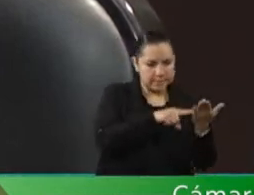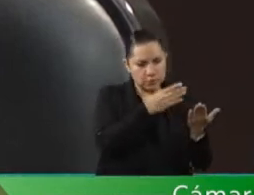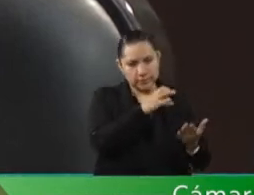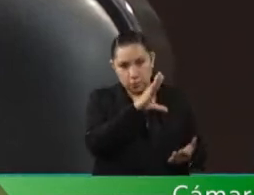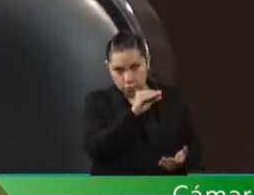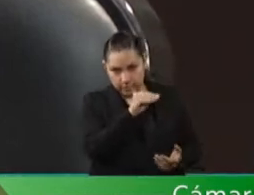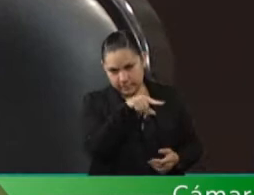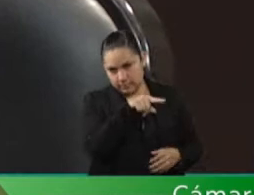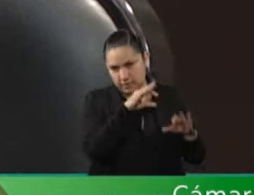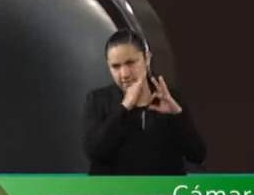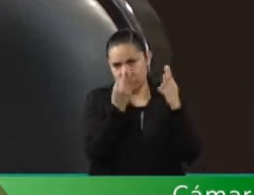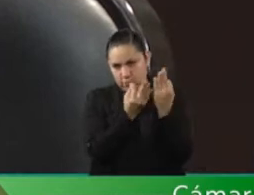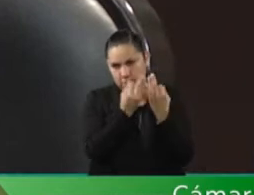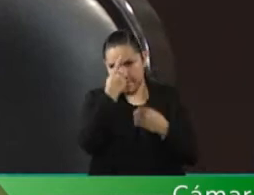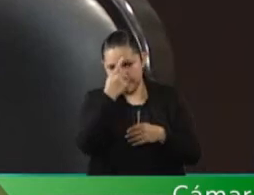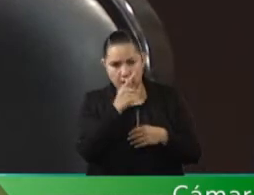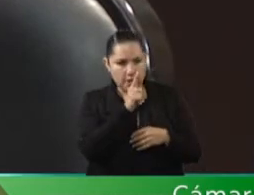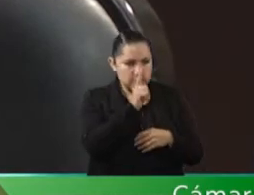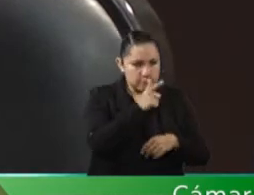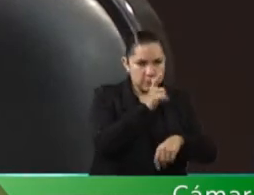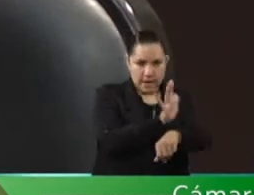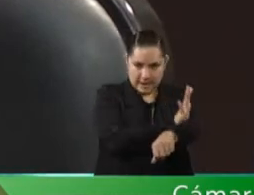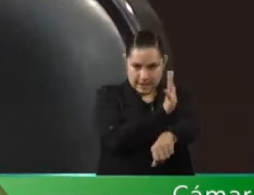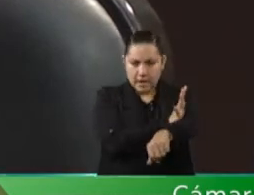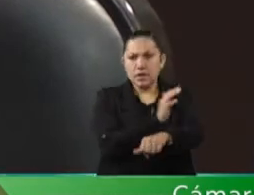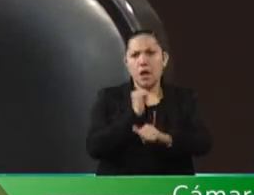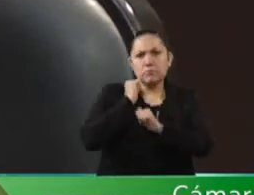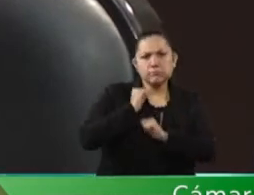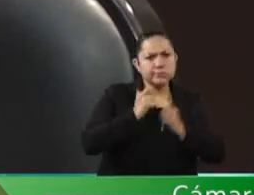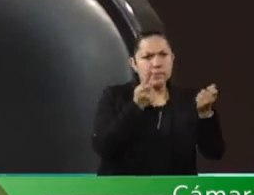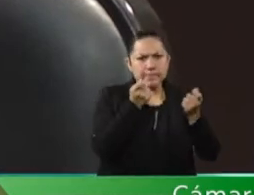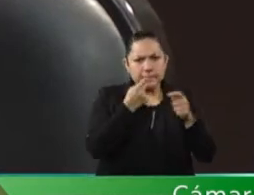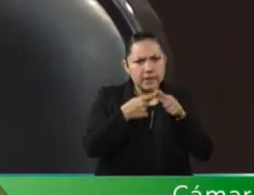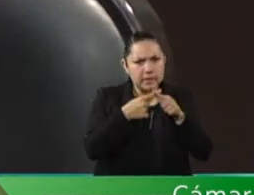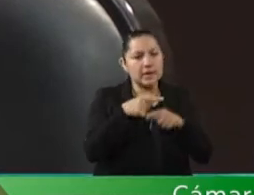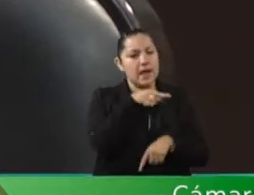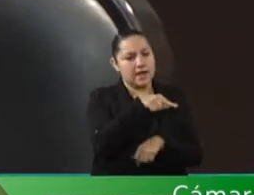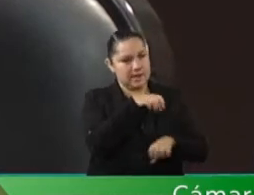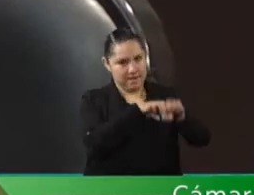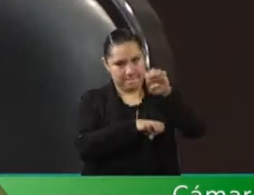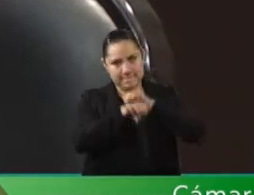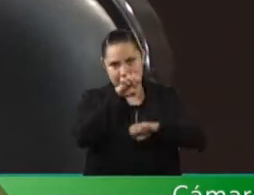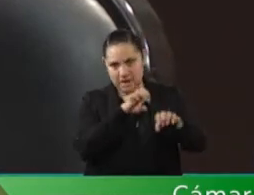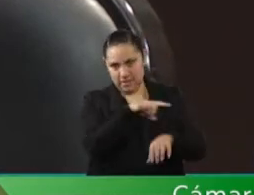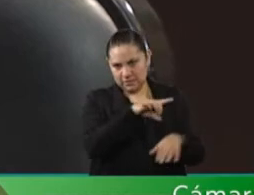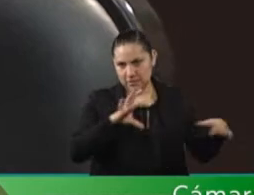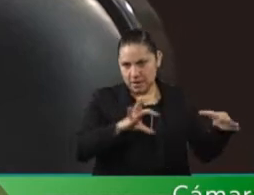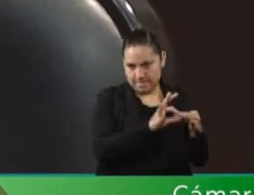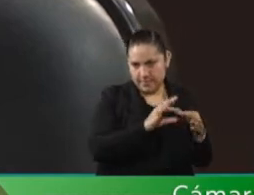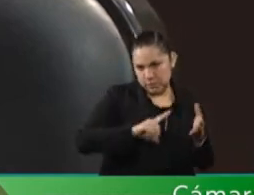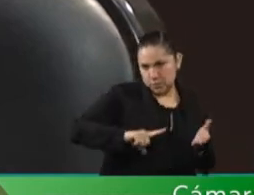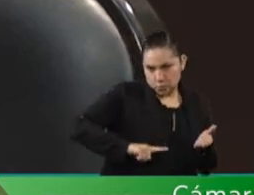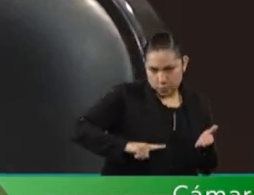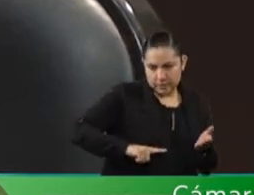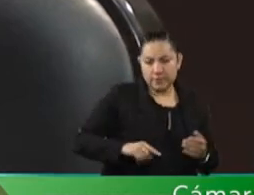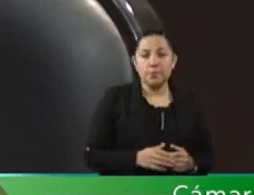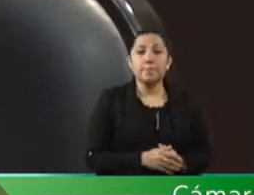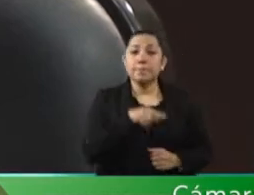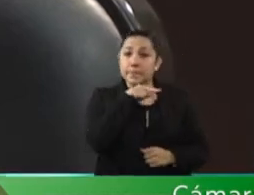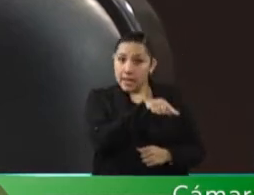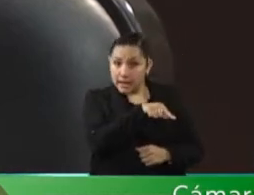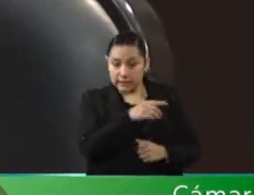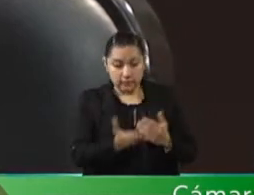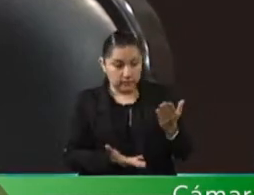eléctrico nacional estaría a cargo de una empresa pública del Estado. Esta reforma se ha propuesto en aras del beneficio